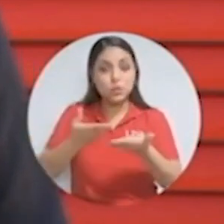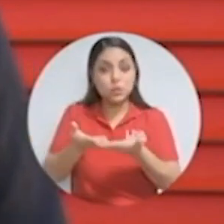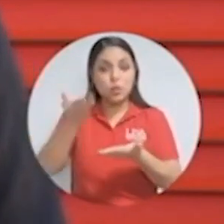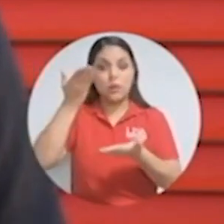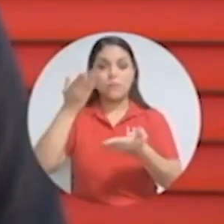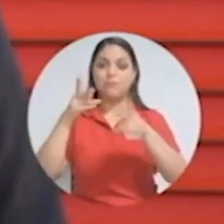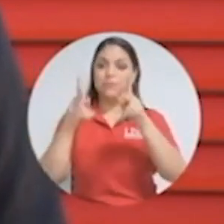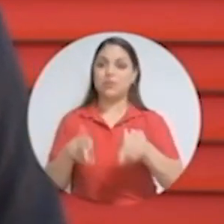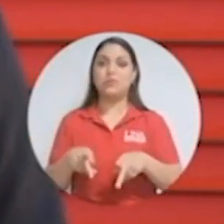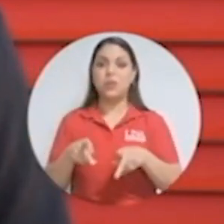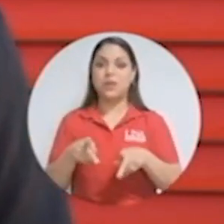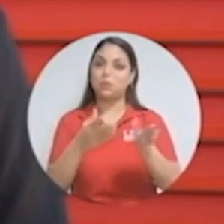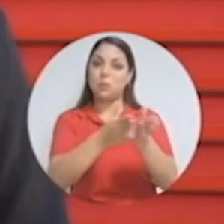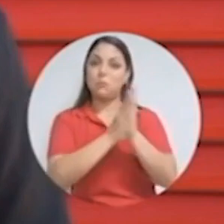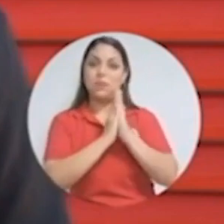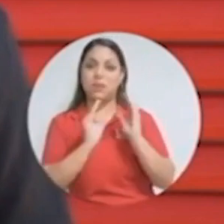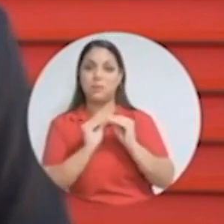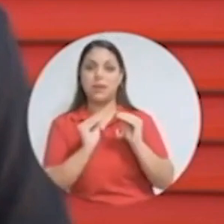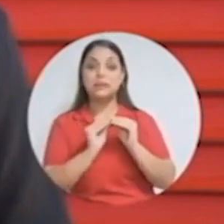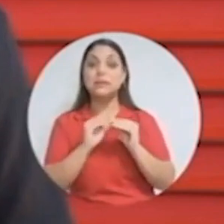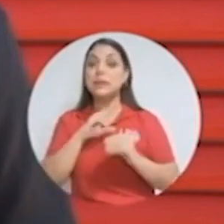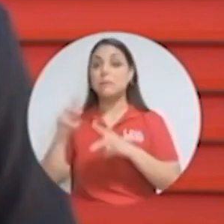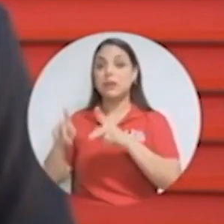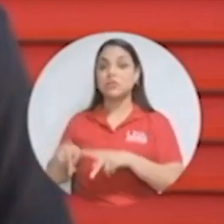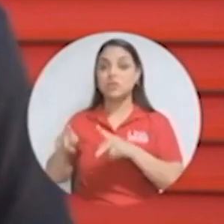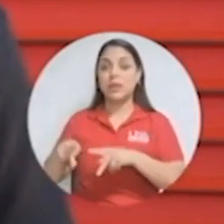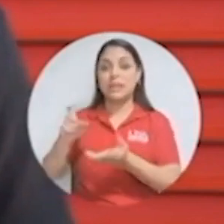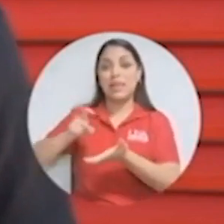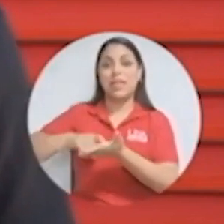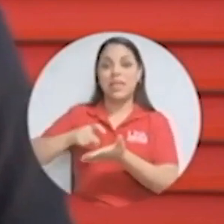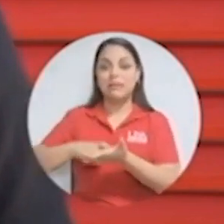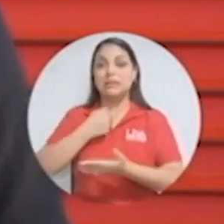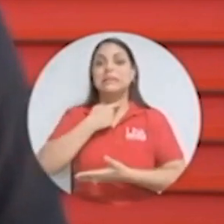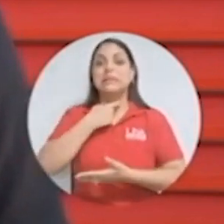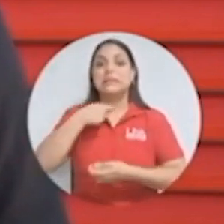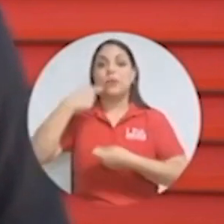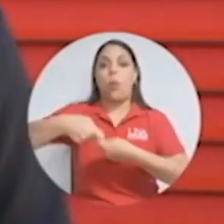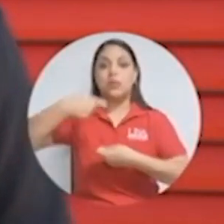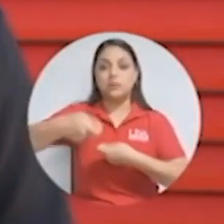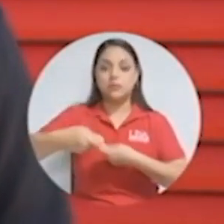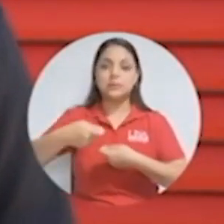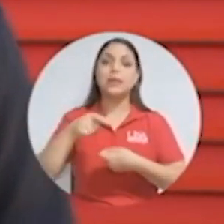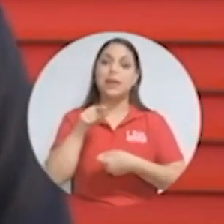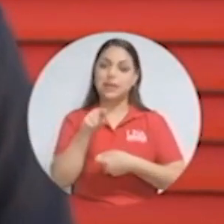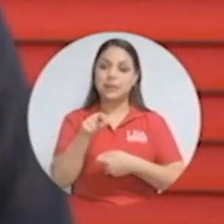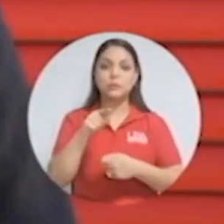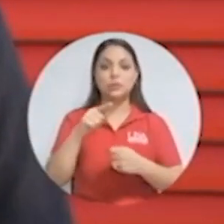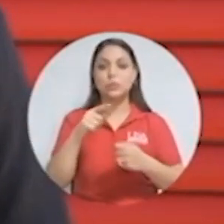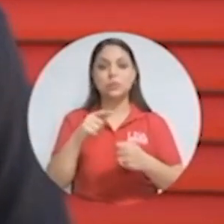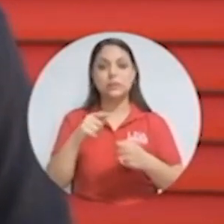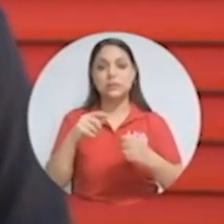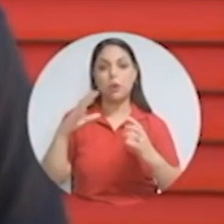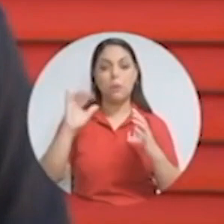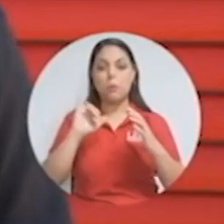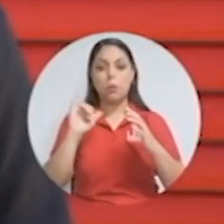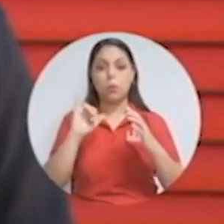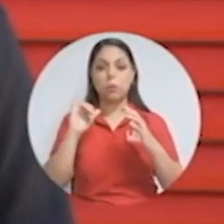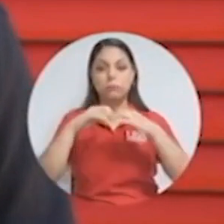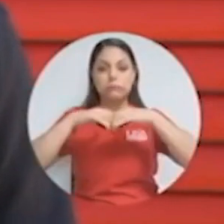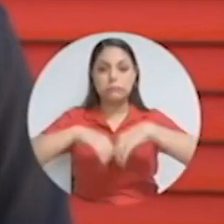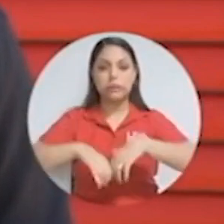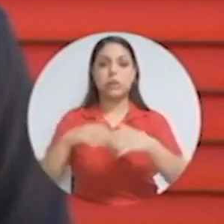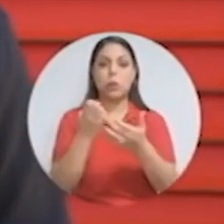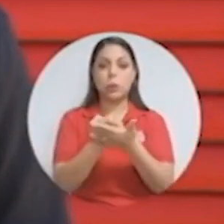las personas demandan menos recursos y las que deben se incrementan sus cuotas. Esto genera una contracción más bien en la